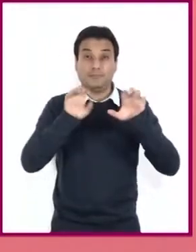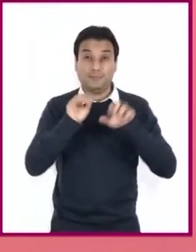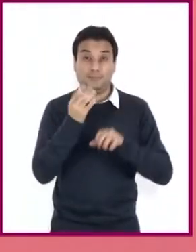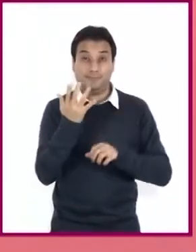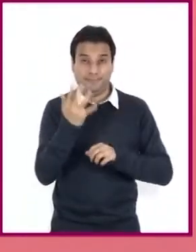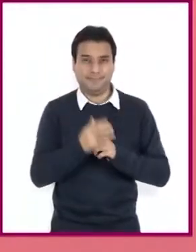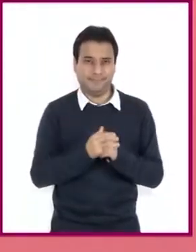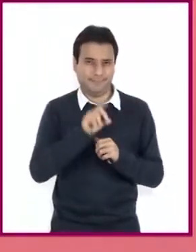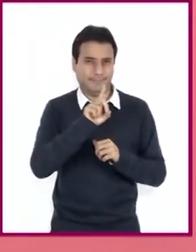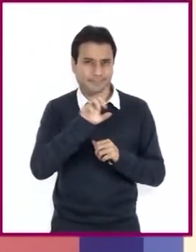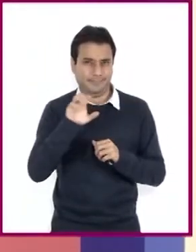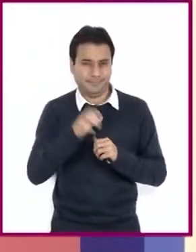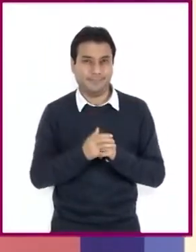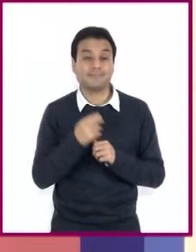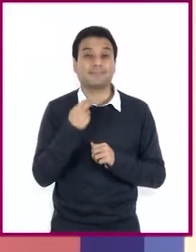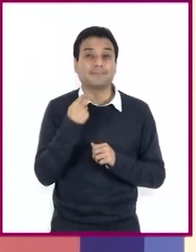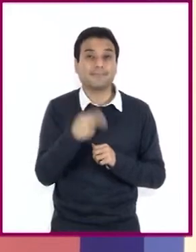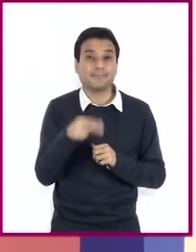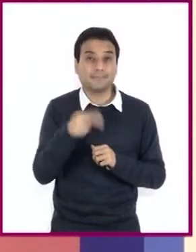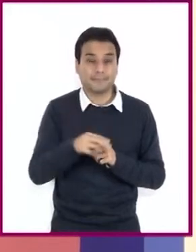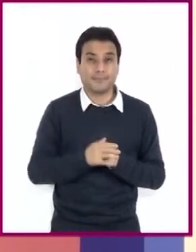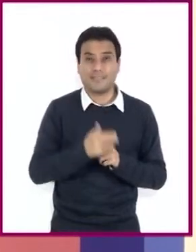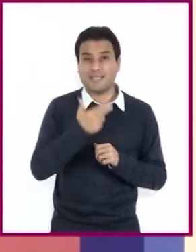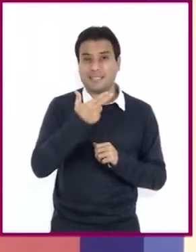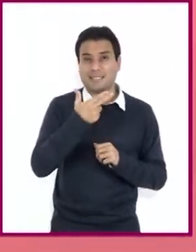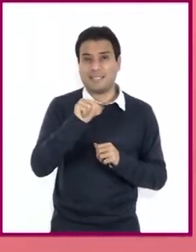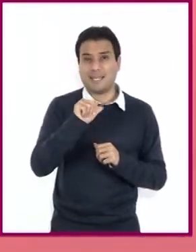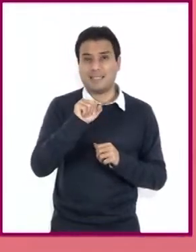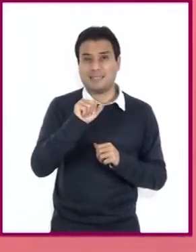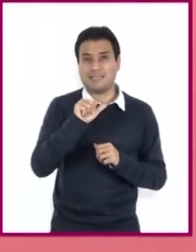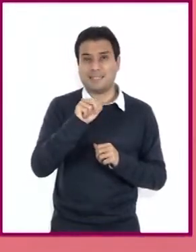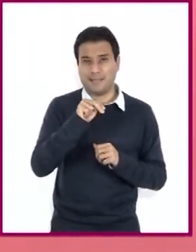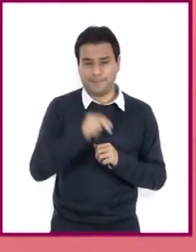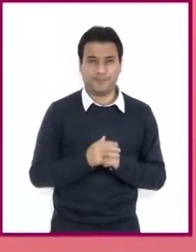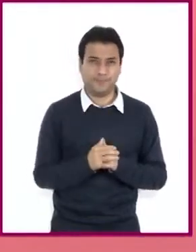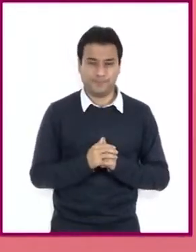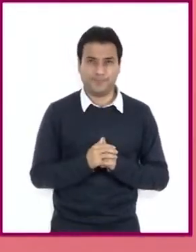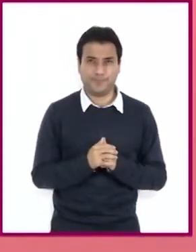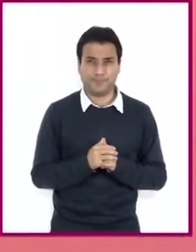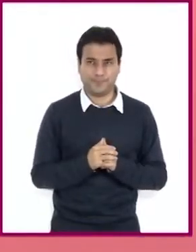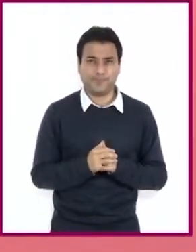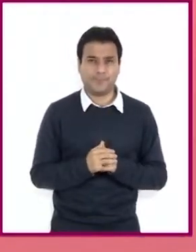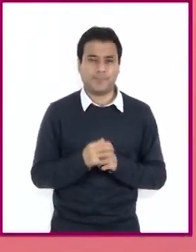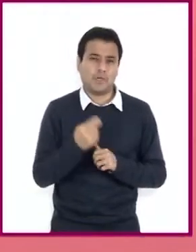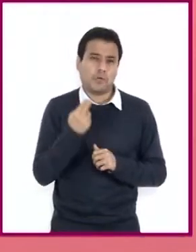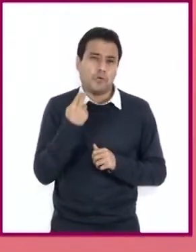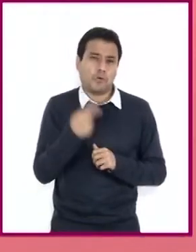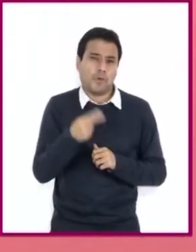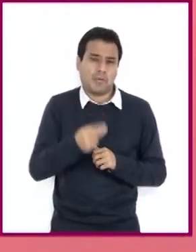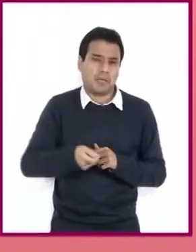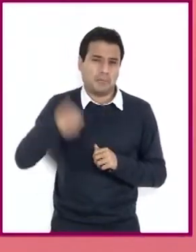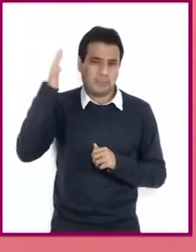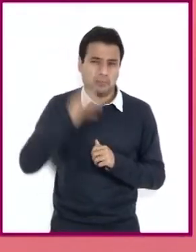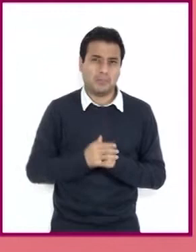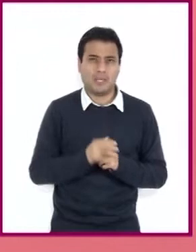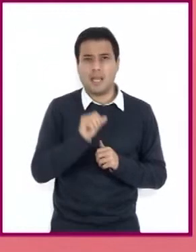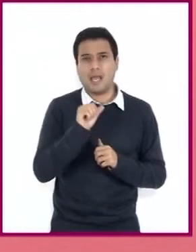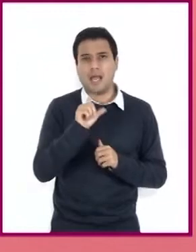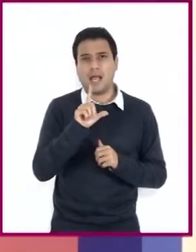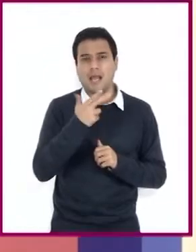995 de nuestra era, llamado Hassan ibn al-Haytham y llamado en Occidente